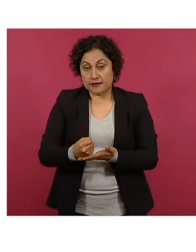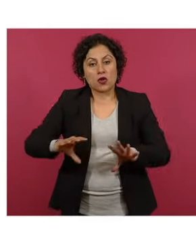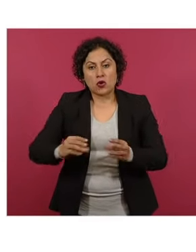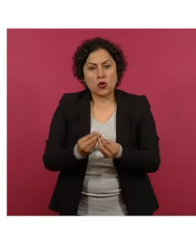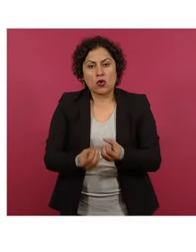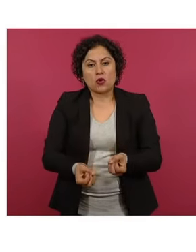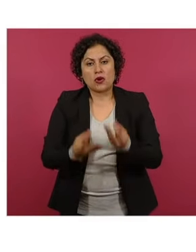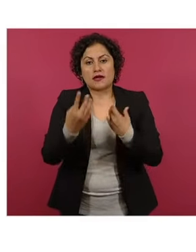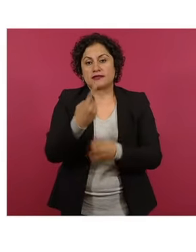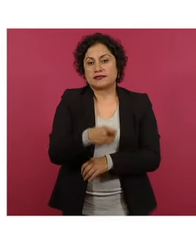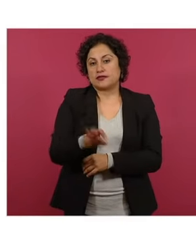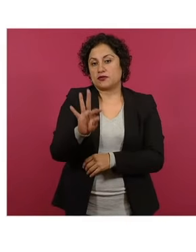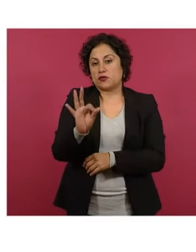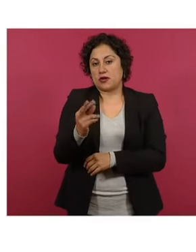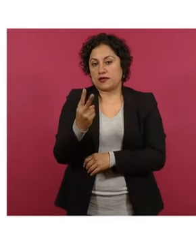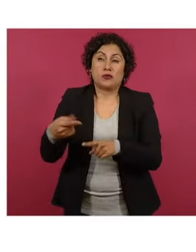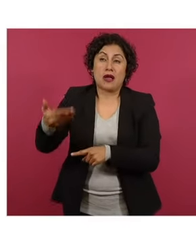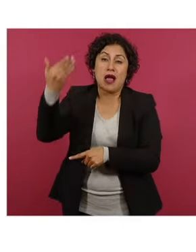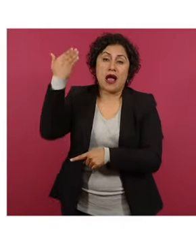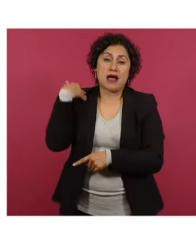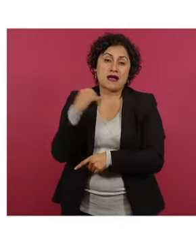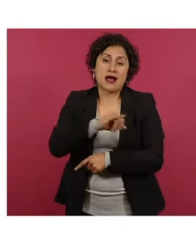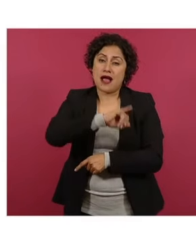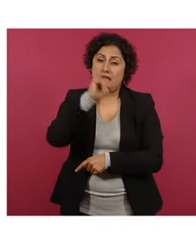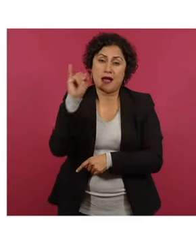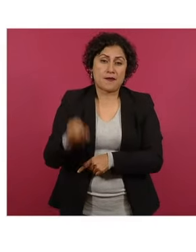142, algo nunca logrado. Desde